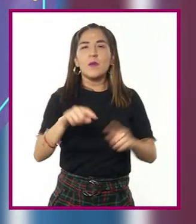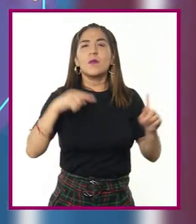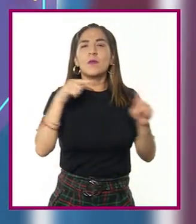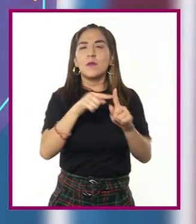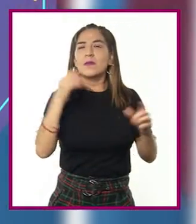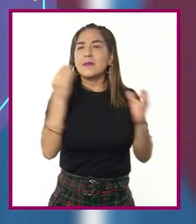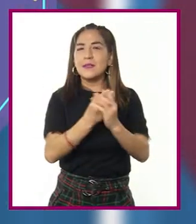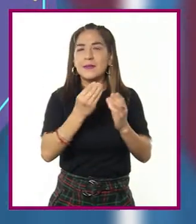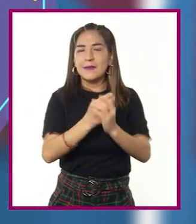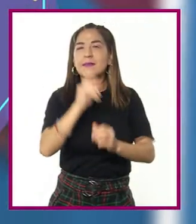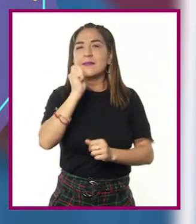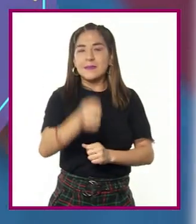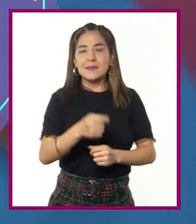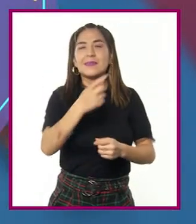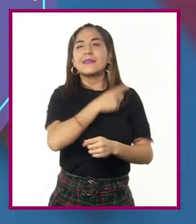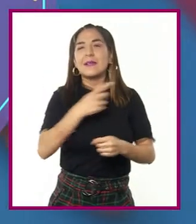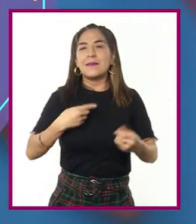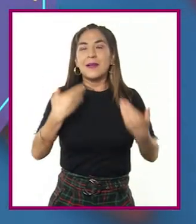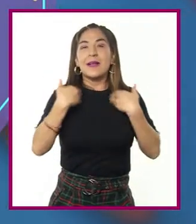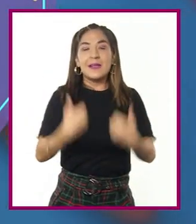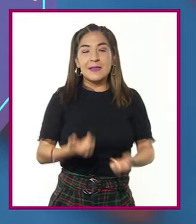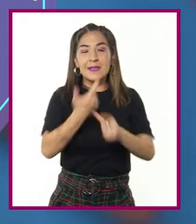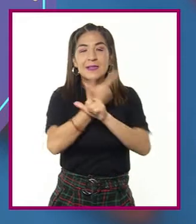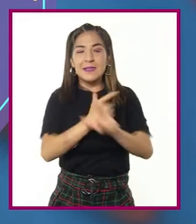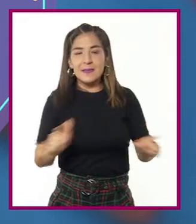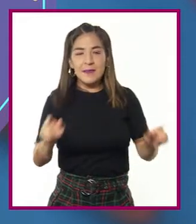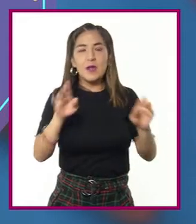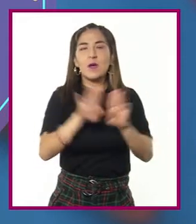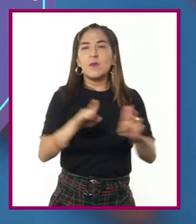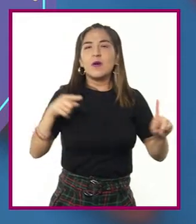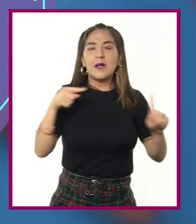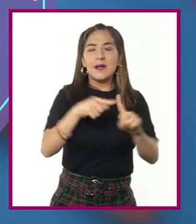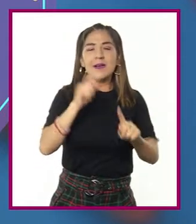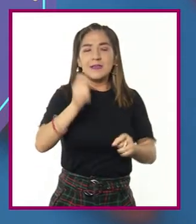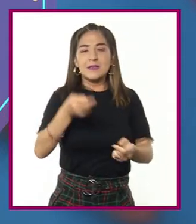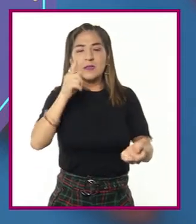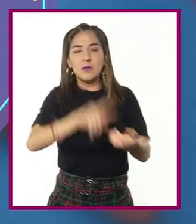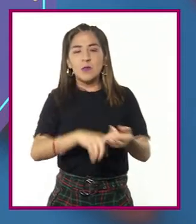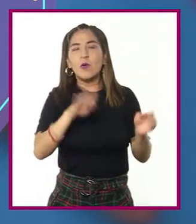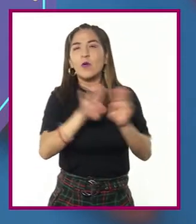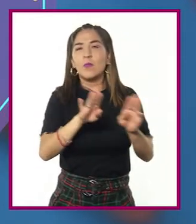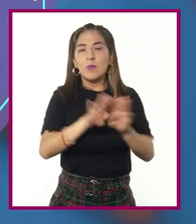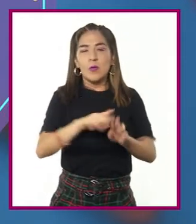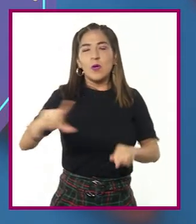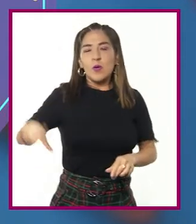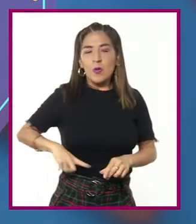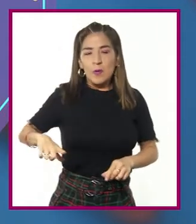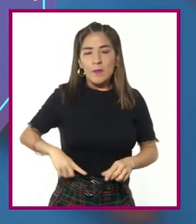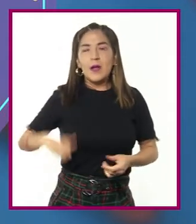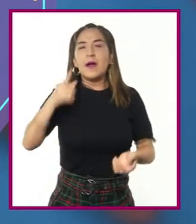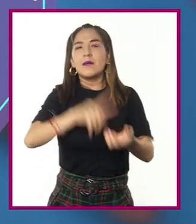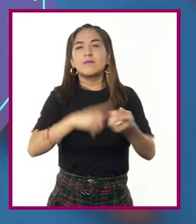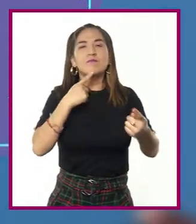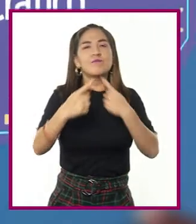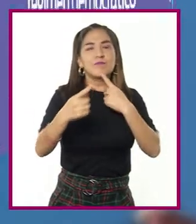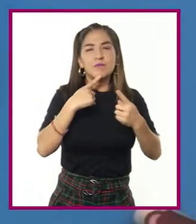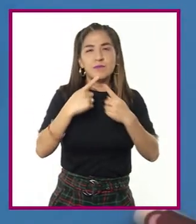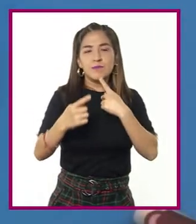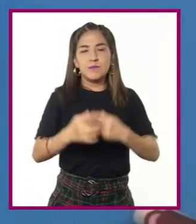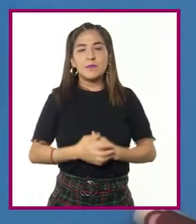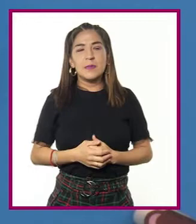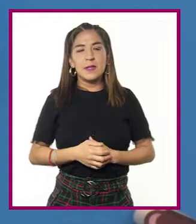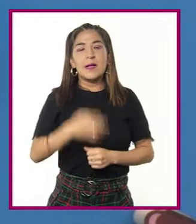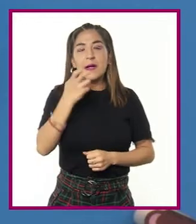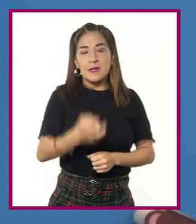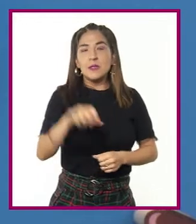esta sesión es comprender las libertades y limitaciones en el ejercicio del poder público en el régimen democrático.